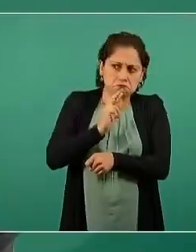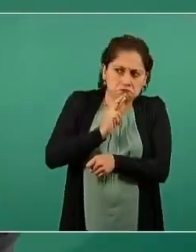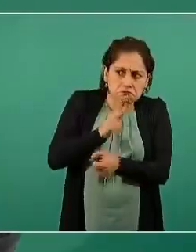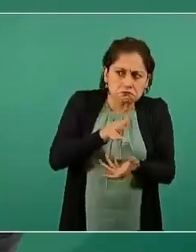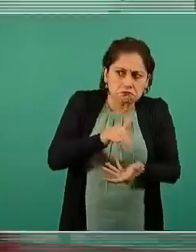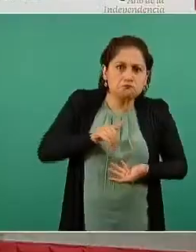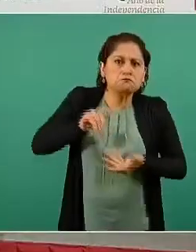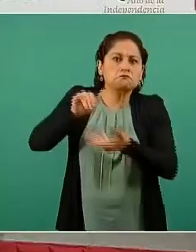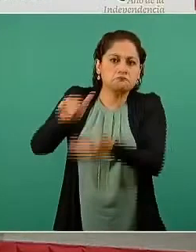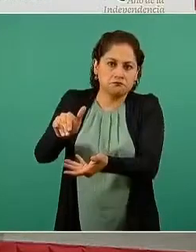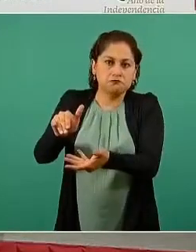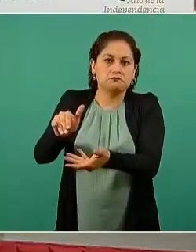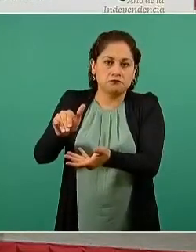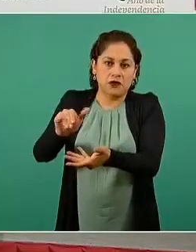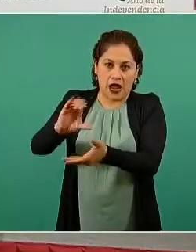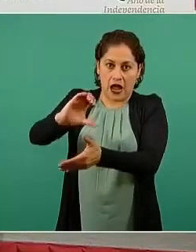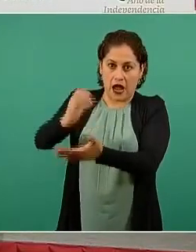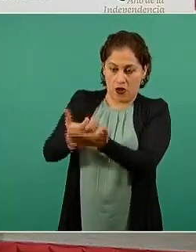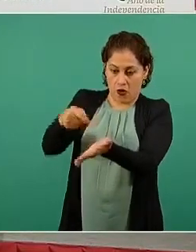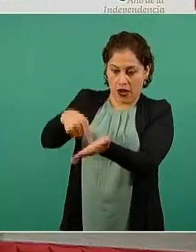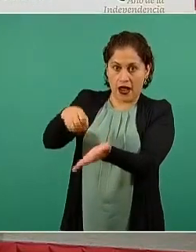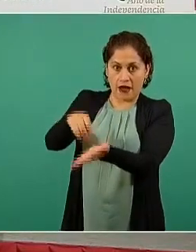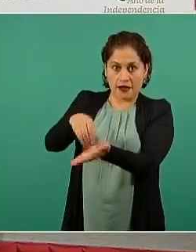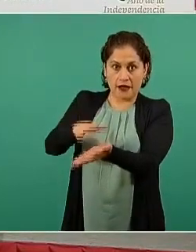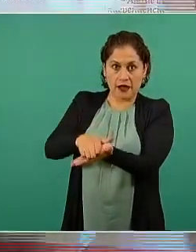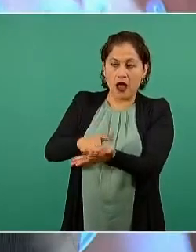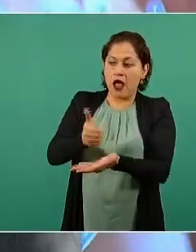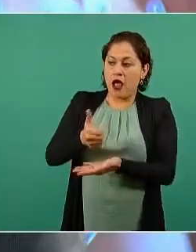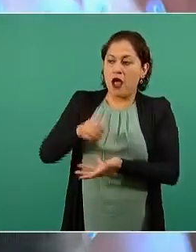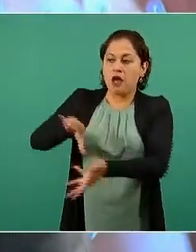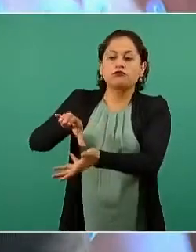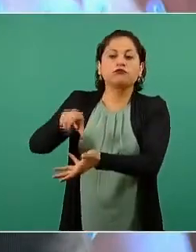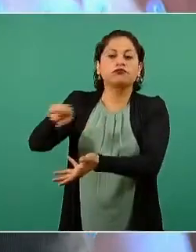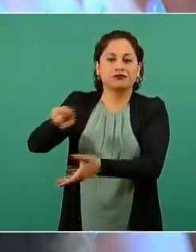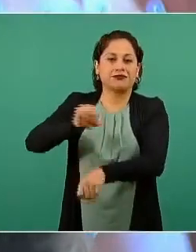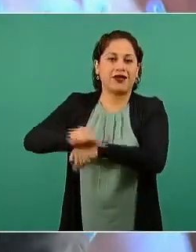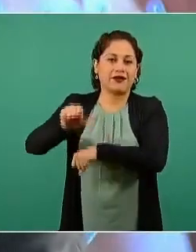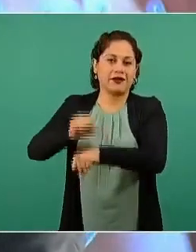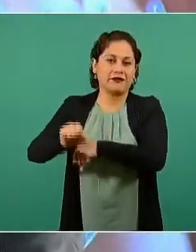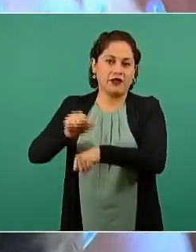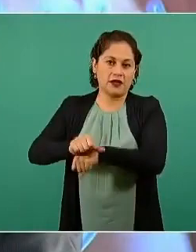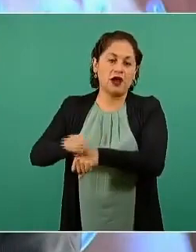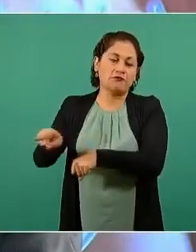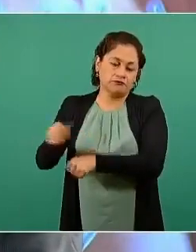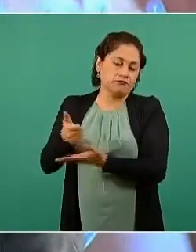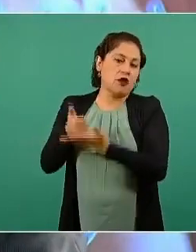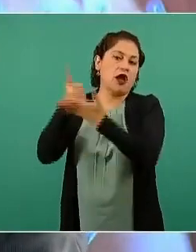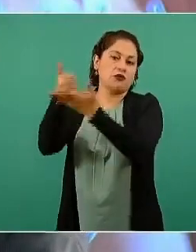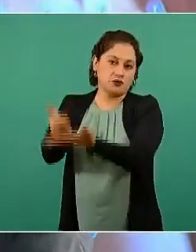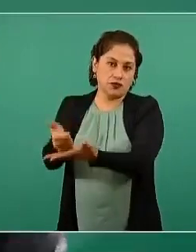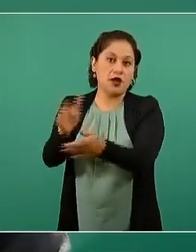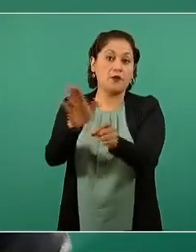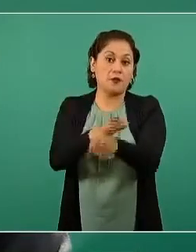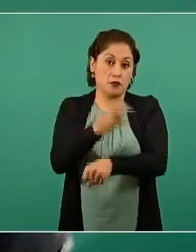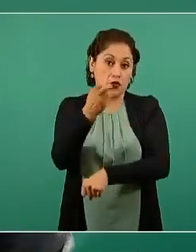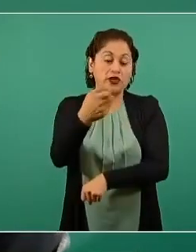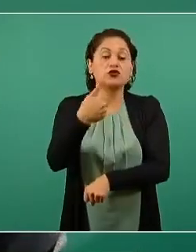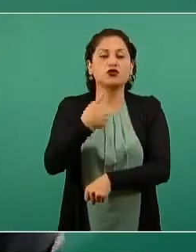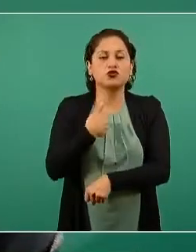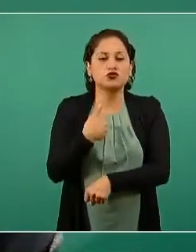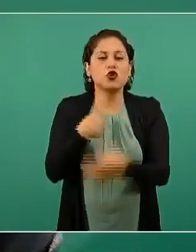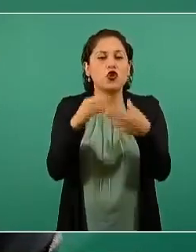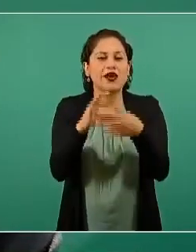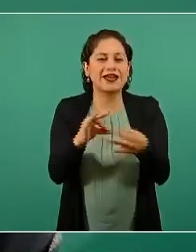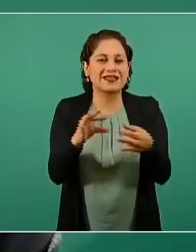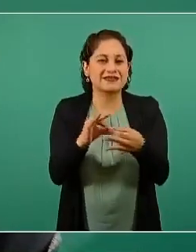dentro del mismo contexto del contrato a la nación argentina. Y esto es semejante, por eso invoqué el paralelismo, a la ayuda que